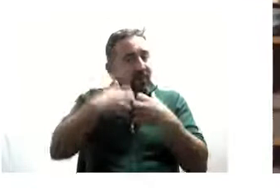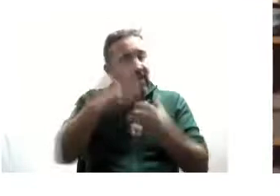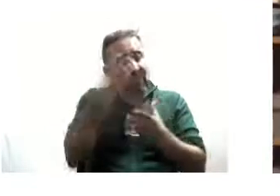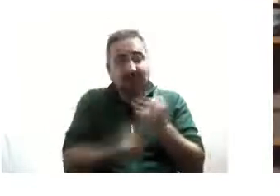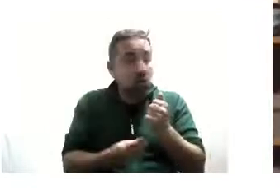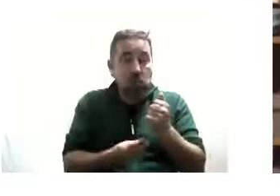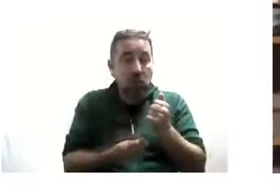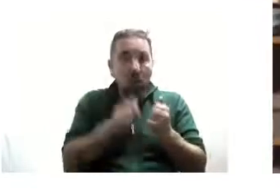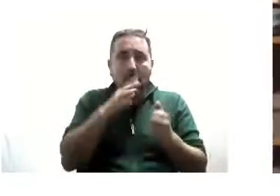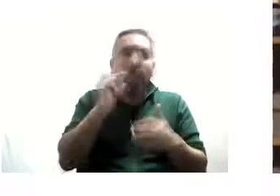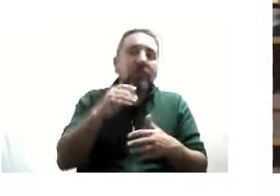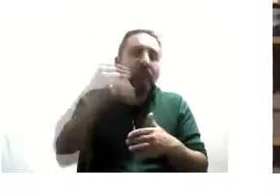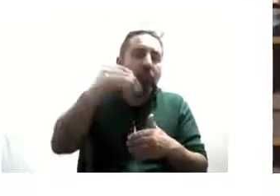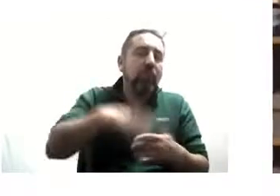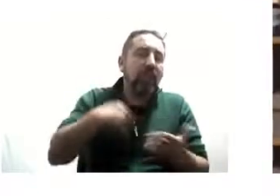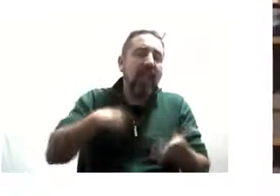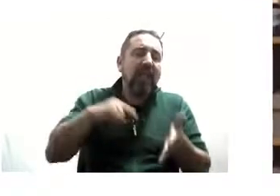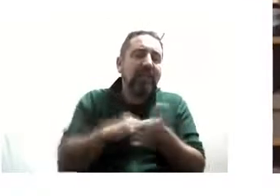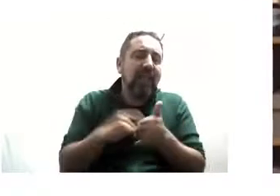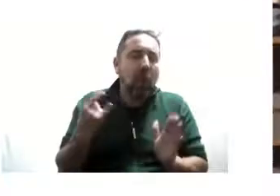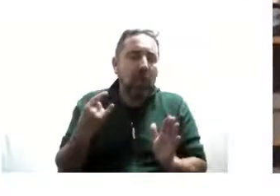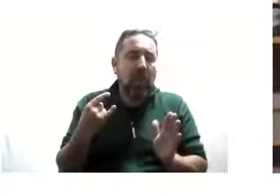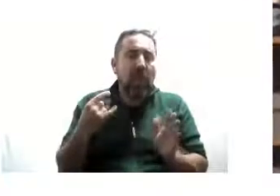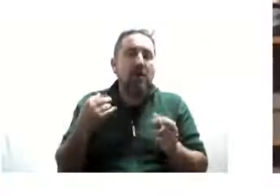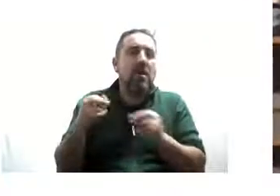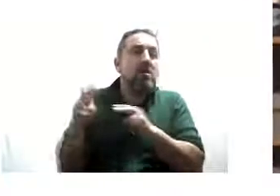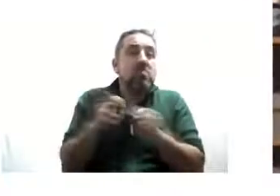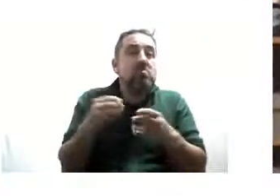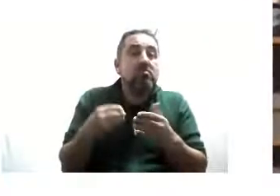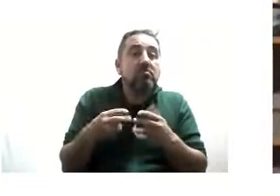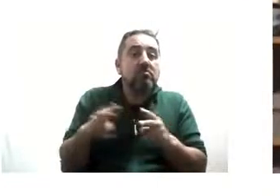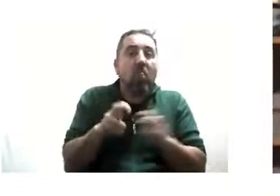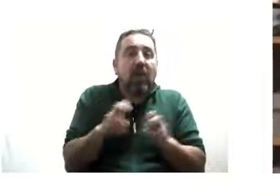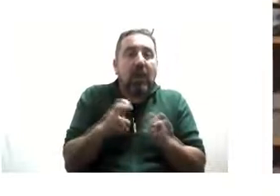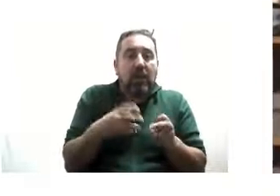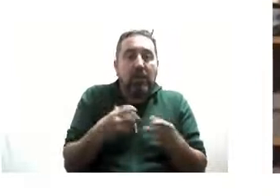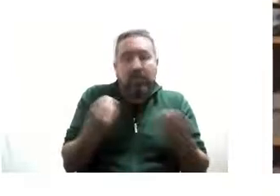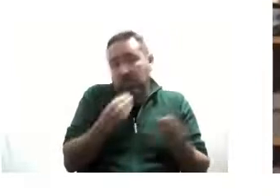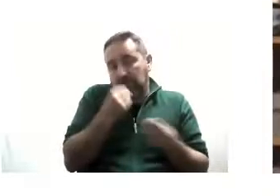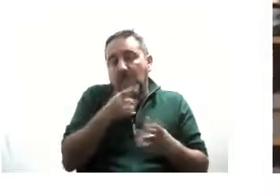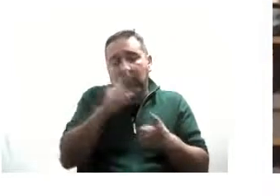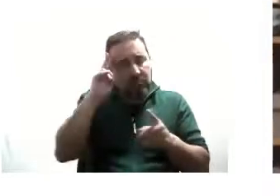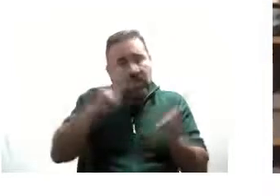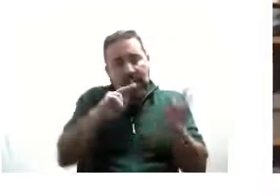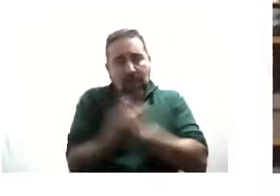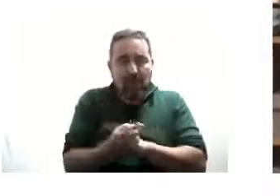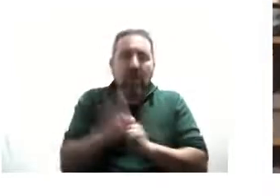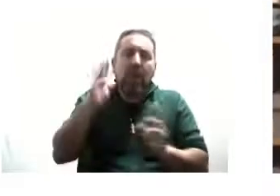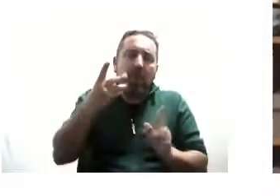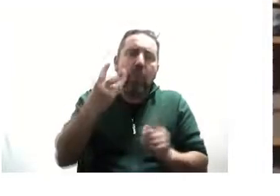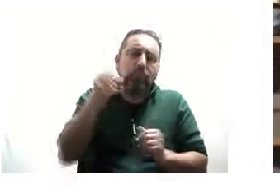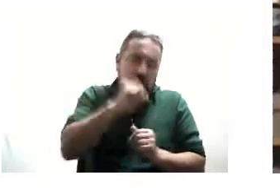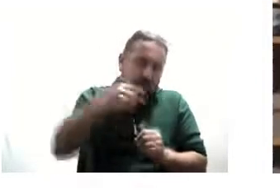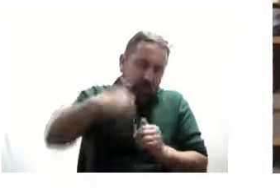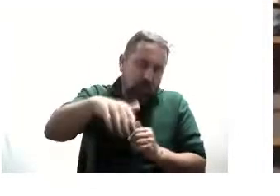porque realmente hay una tecnología, digamos, más moderna con lo que merezca la pena hacer el reimplante. Pero bueno, eso tenemos todavía muchos años por